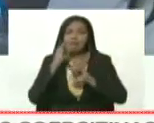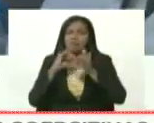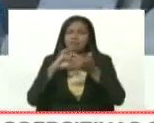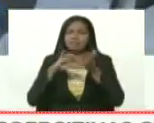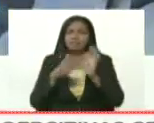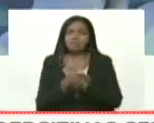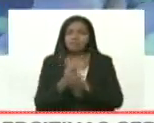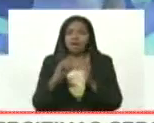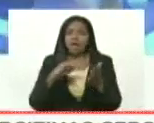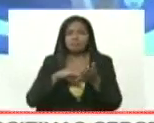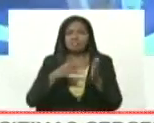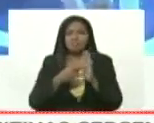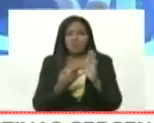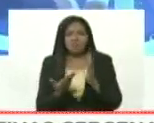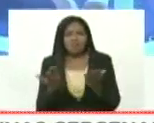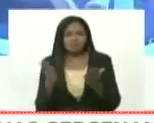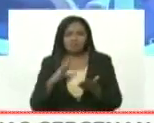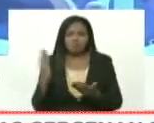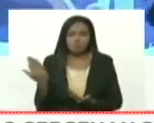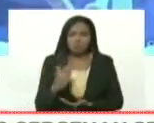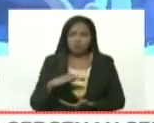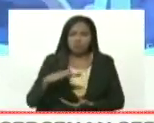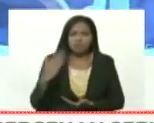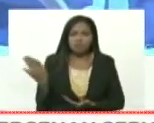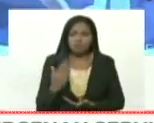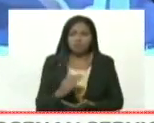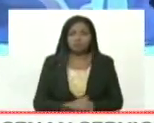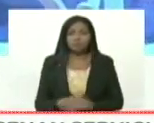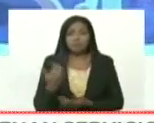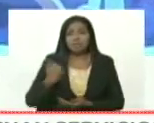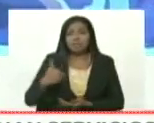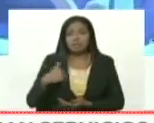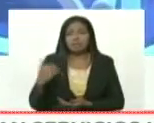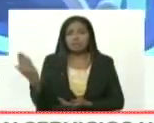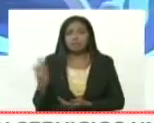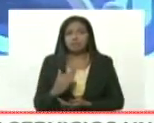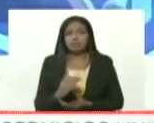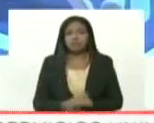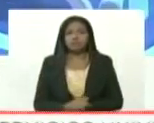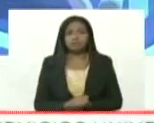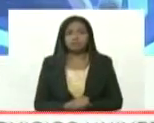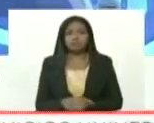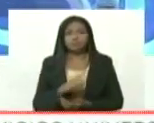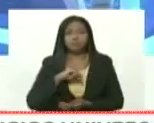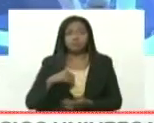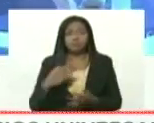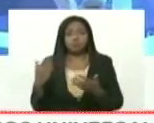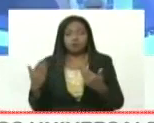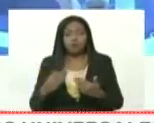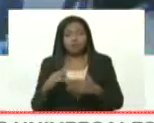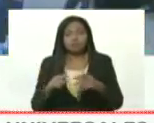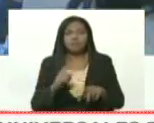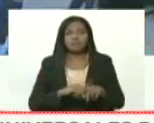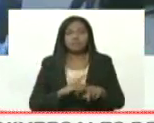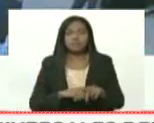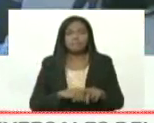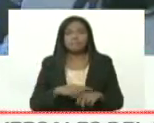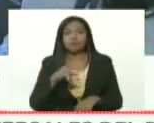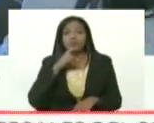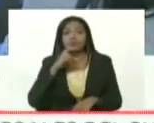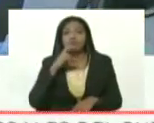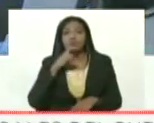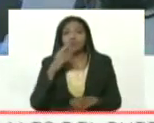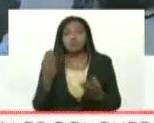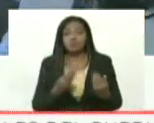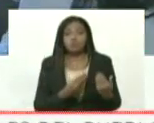qué tecnología es? ¿De dónde viene? Es Argentina. Argentina. Esto fue la que trajimos en la época de oro con